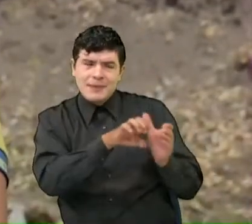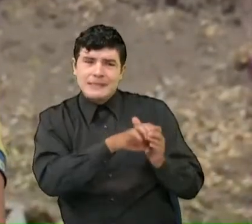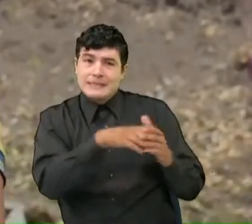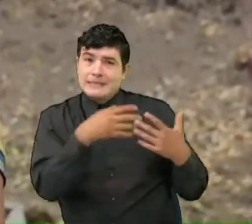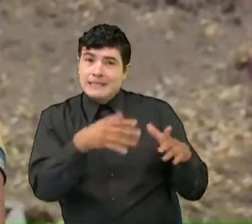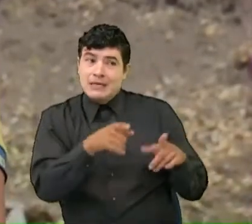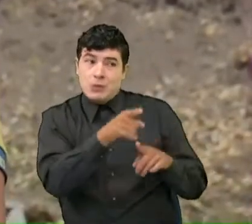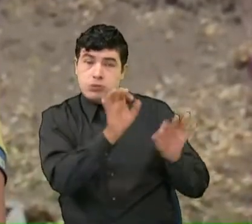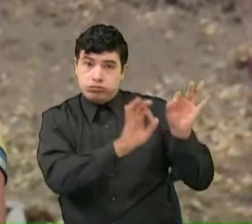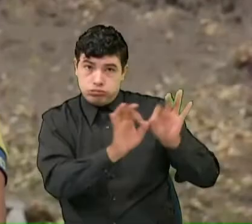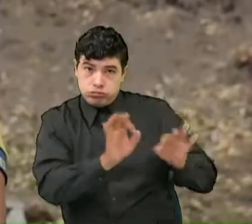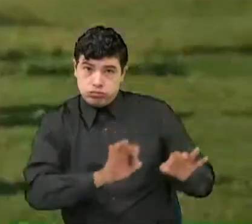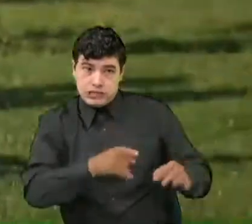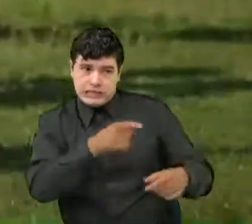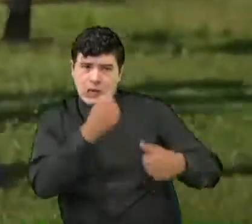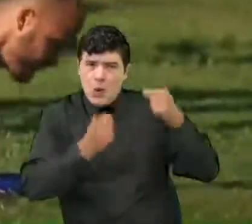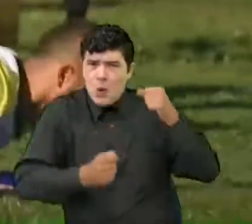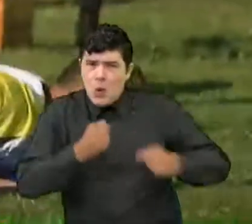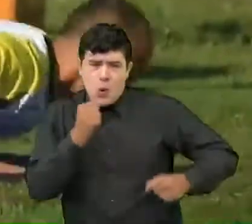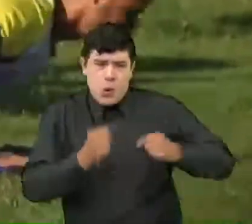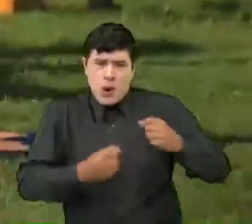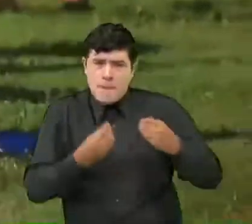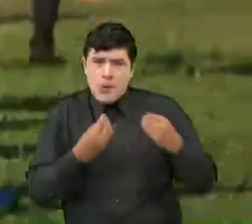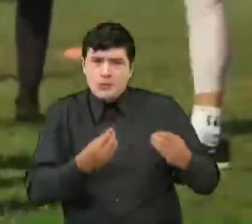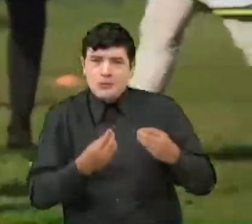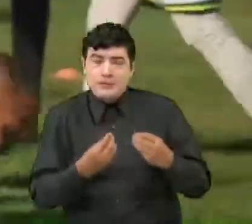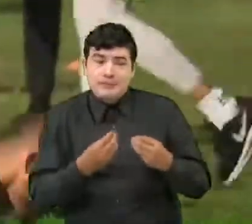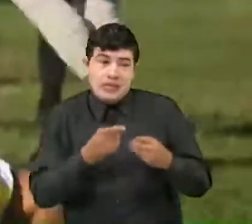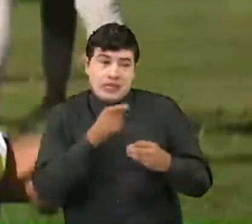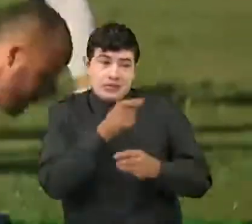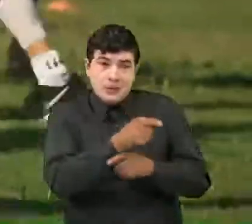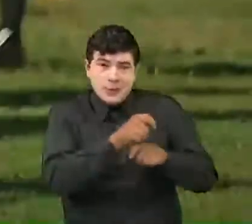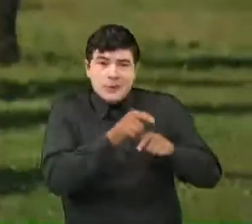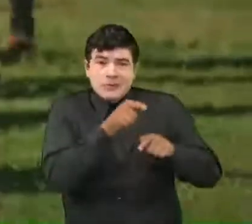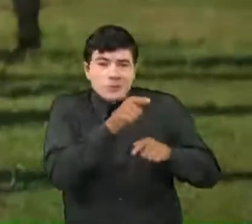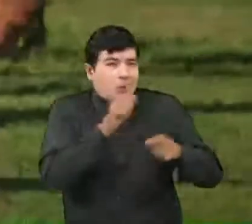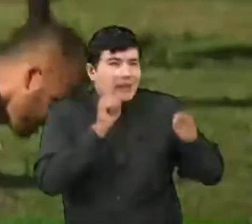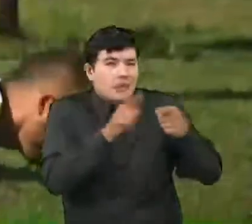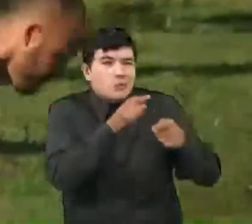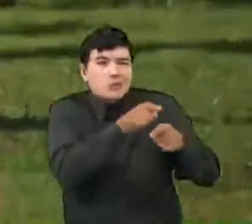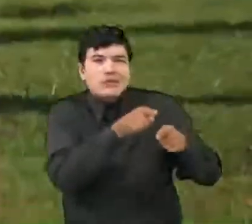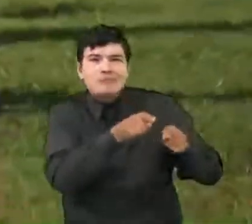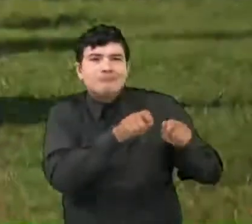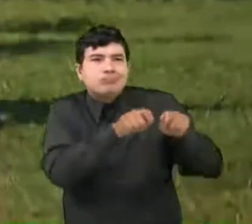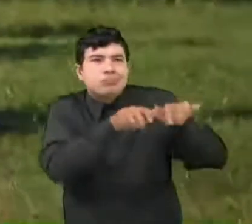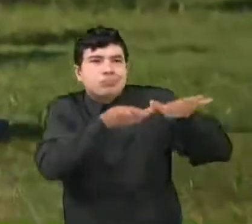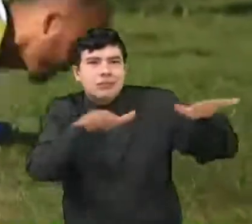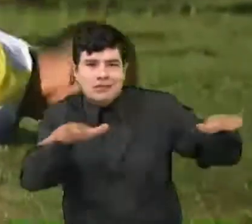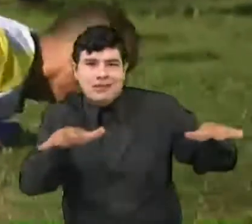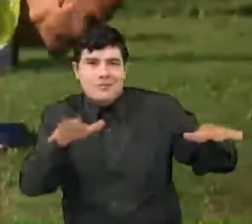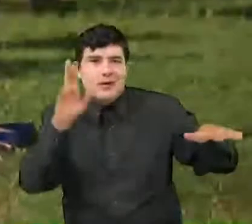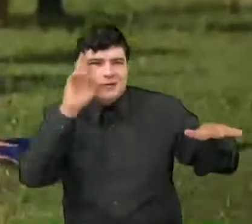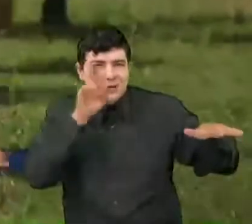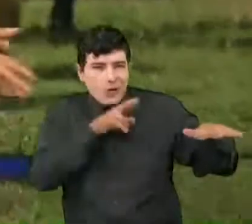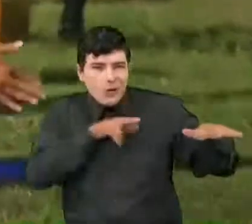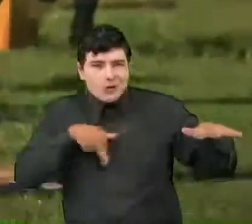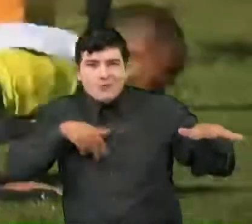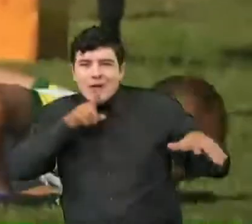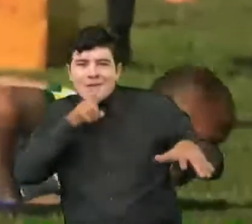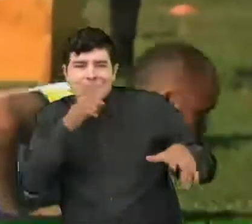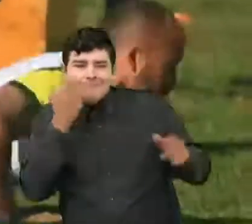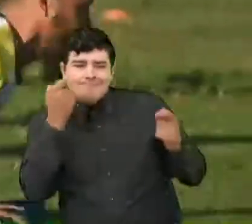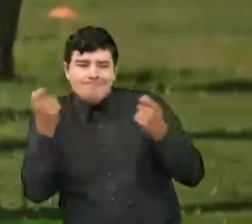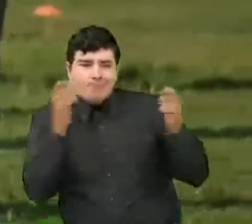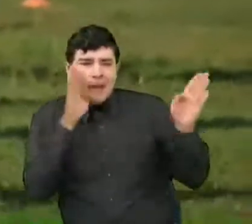corre mucho y bueno, que trata de ocupar todos los espacios de la cancha, que es muy sacrificado, así que trataremos de hacer